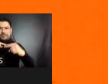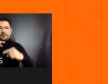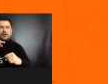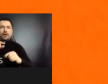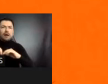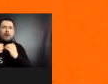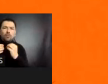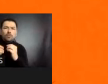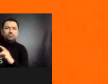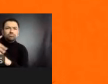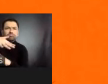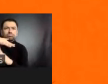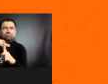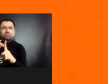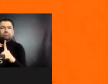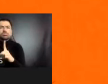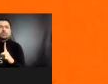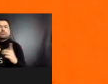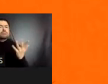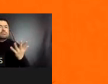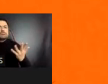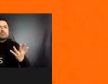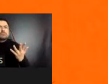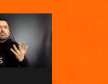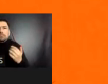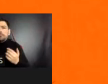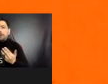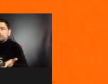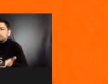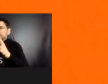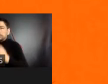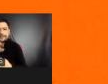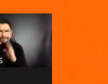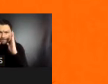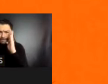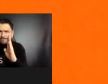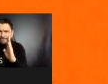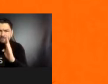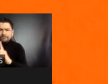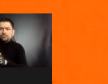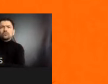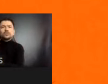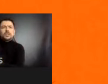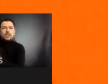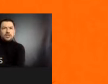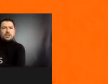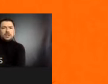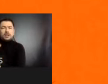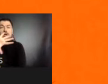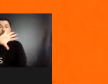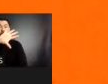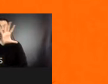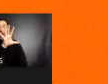de nuestro abordaje de respuesta a emergencias, como nosotros lo vemos. Estamos viéndolo desde lo nacional hasta lo subnacional y cómo